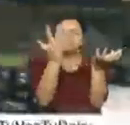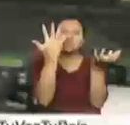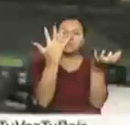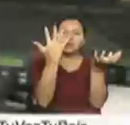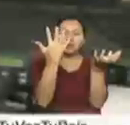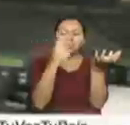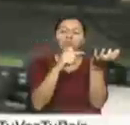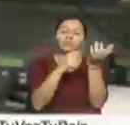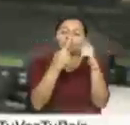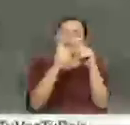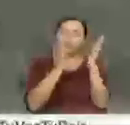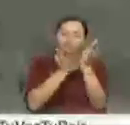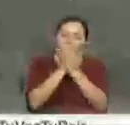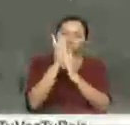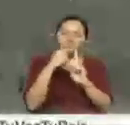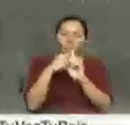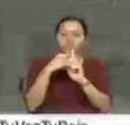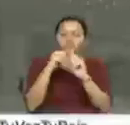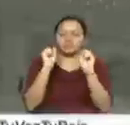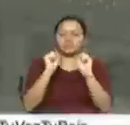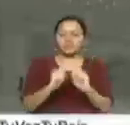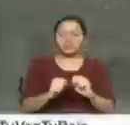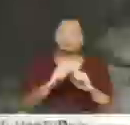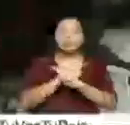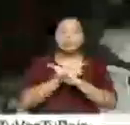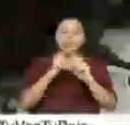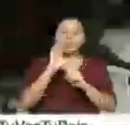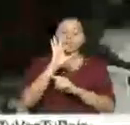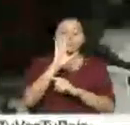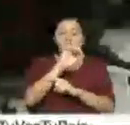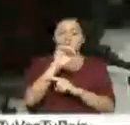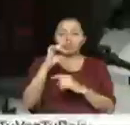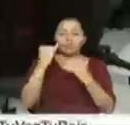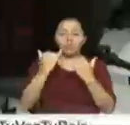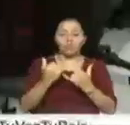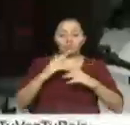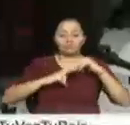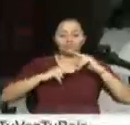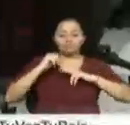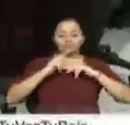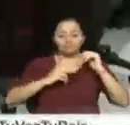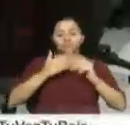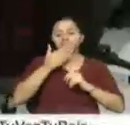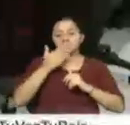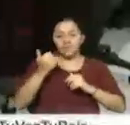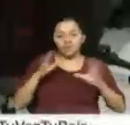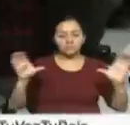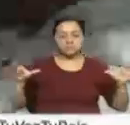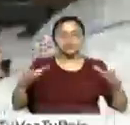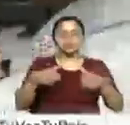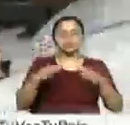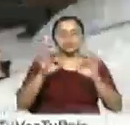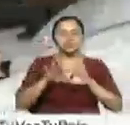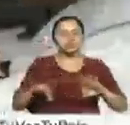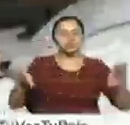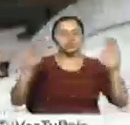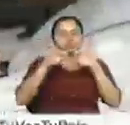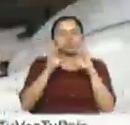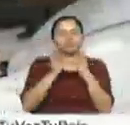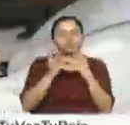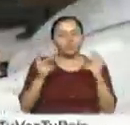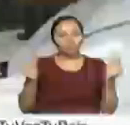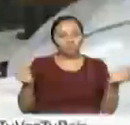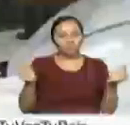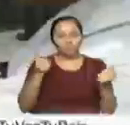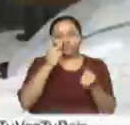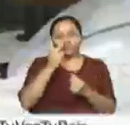camino correcto. Mire, el EQ911, sin duda alguna, con toda su capacidad de infraestructura, fue un pilar para poder hacer